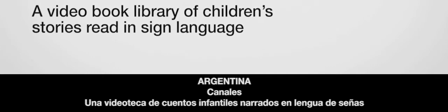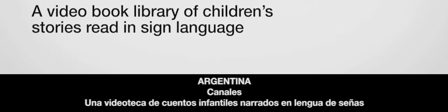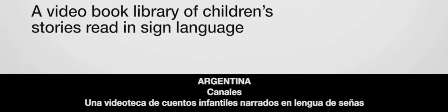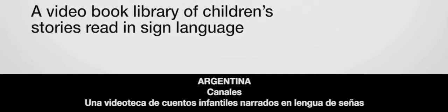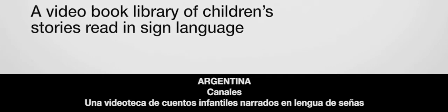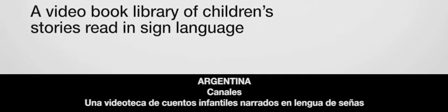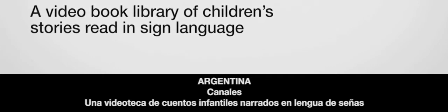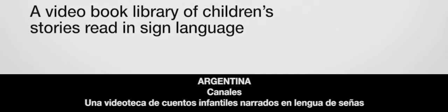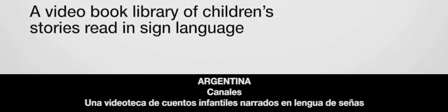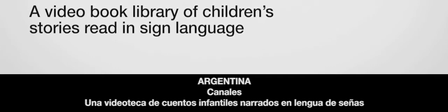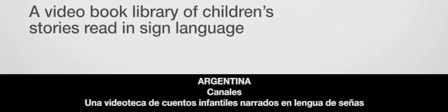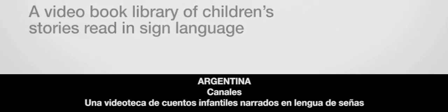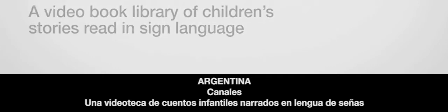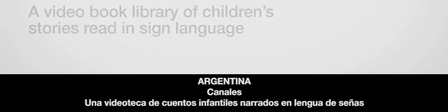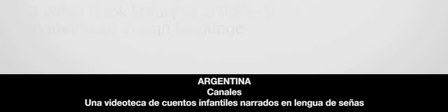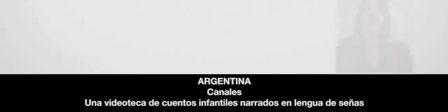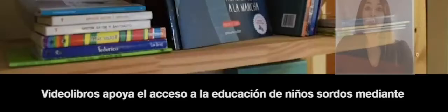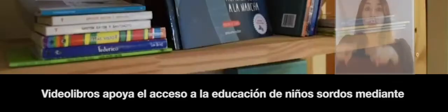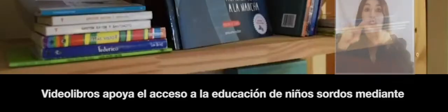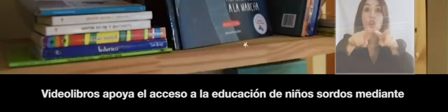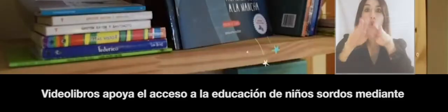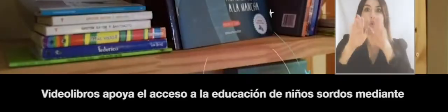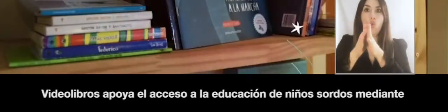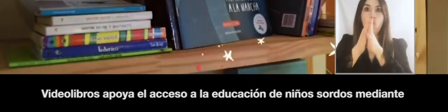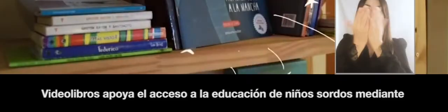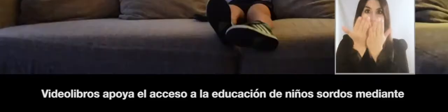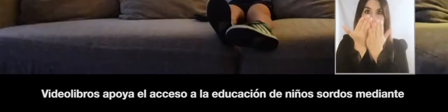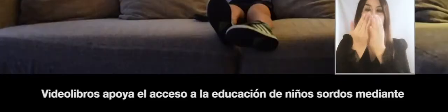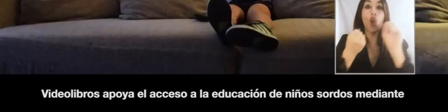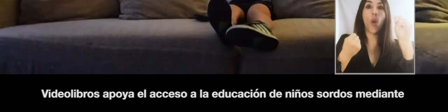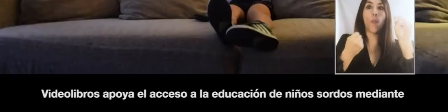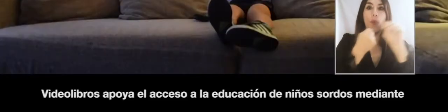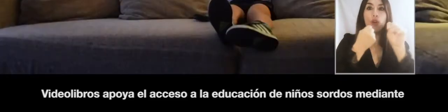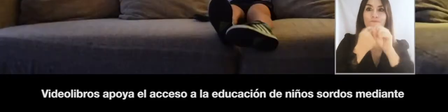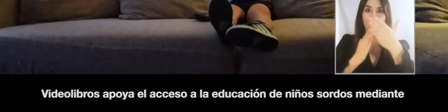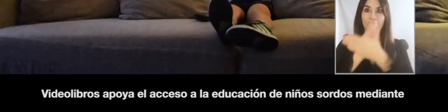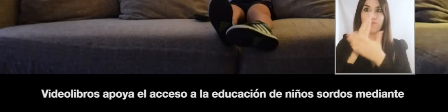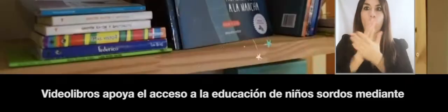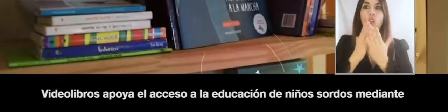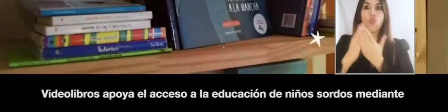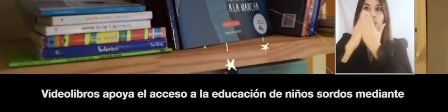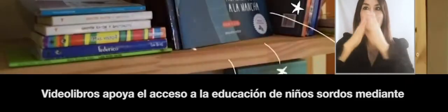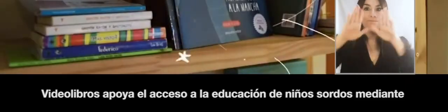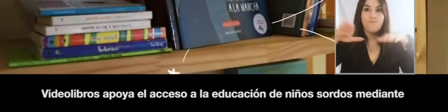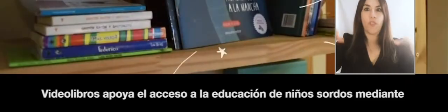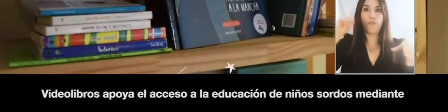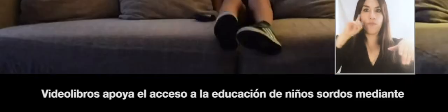Música.